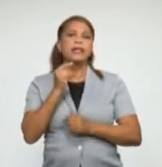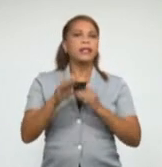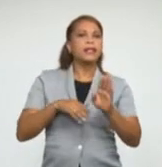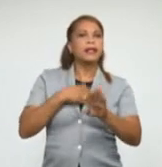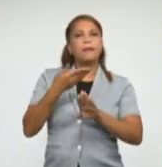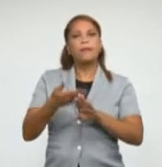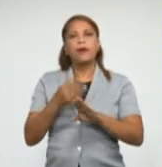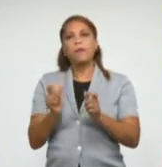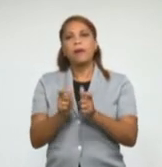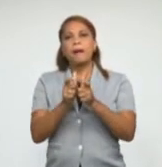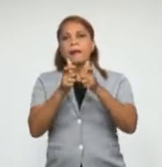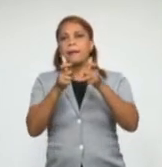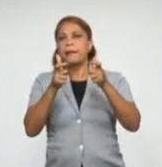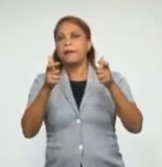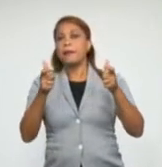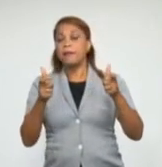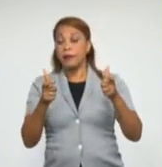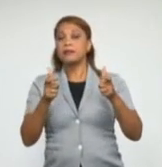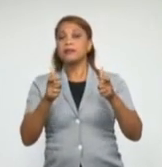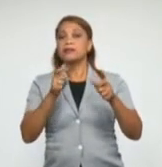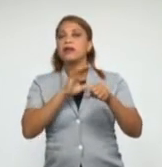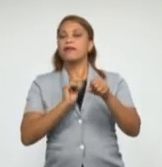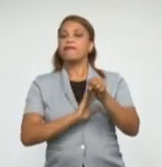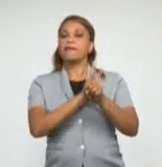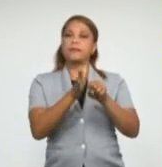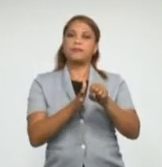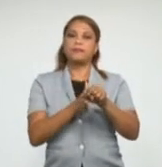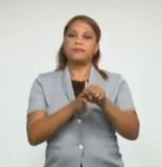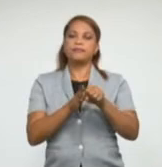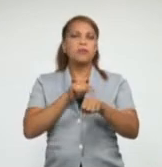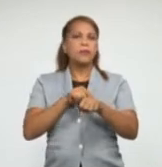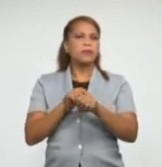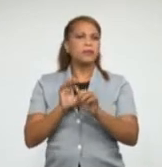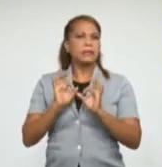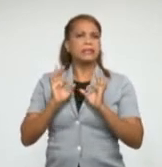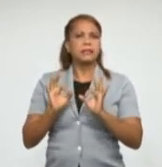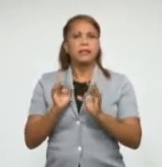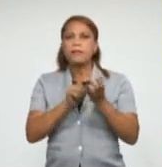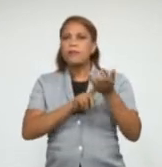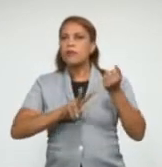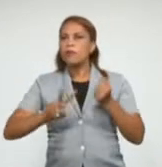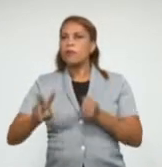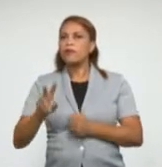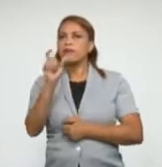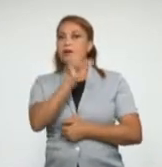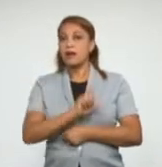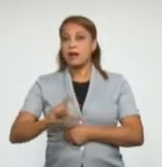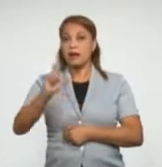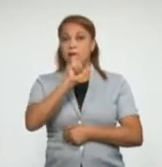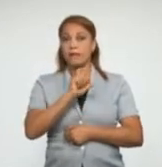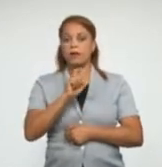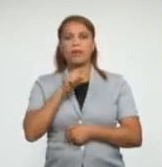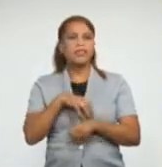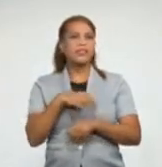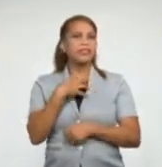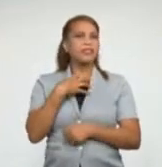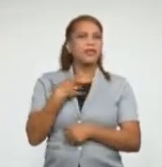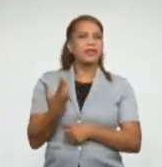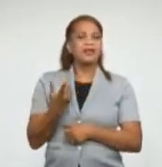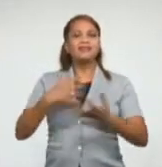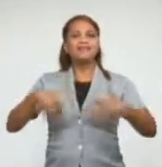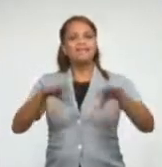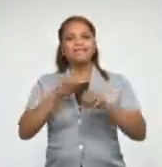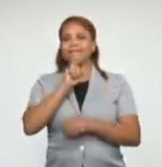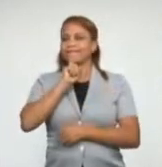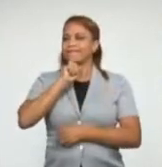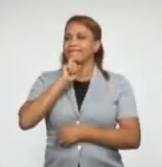casos positivos a la COVID-19. En estos momentos, la provincia de Camagüey presenta una situación muy compleja